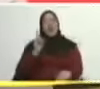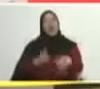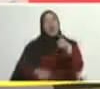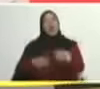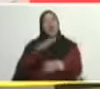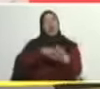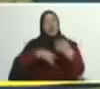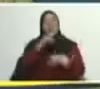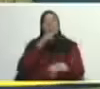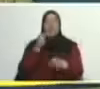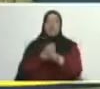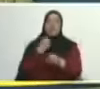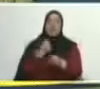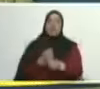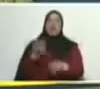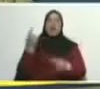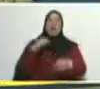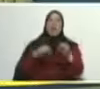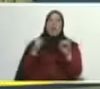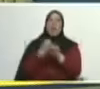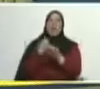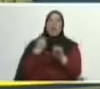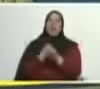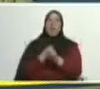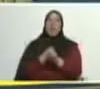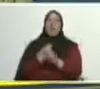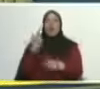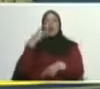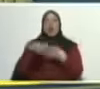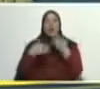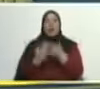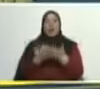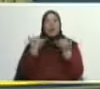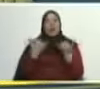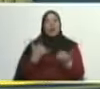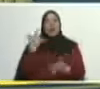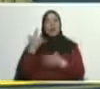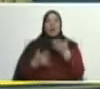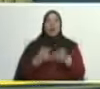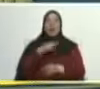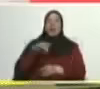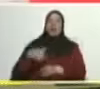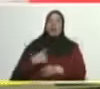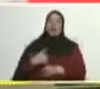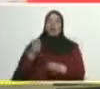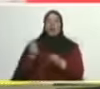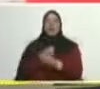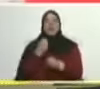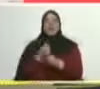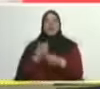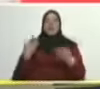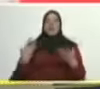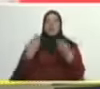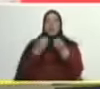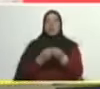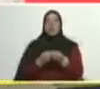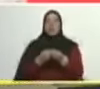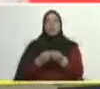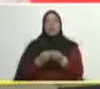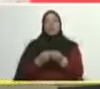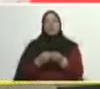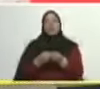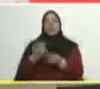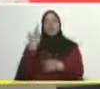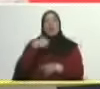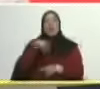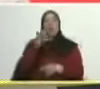sectores de acudir a la violencia y retomar los fracasados métodos que tanto dolor y luto causaron más de una vez a las